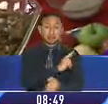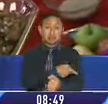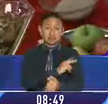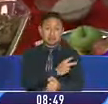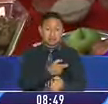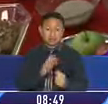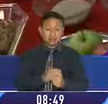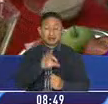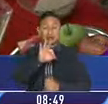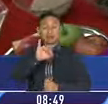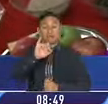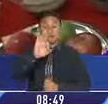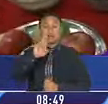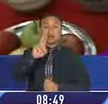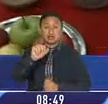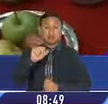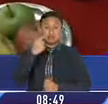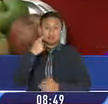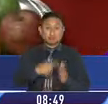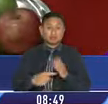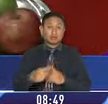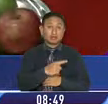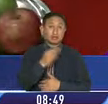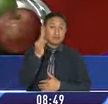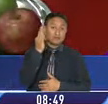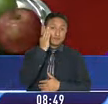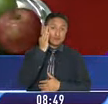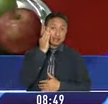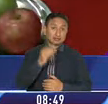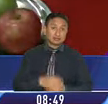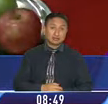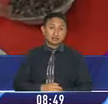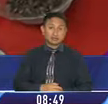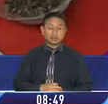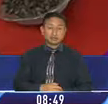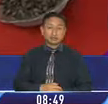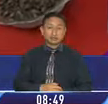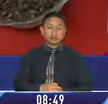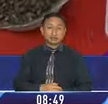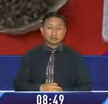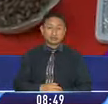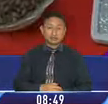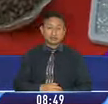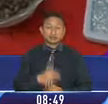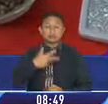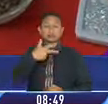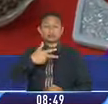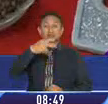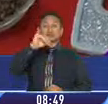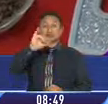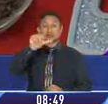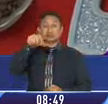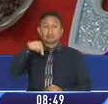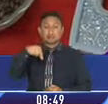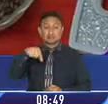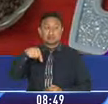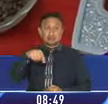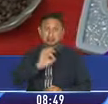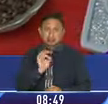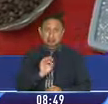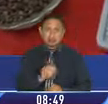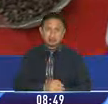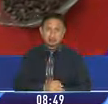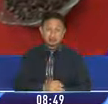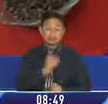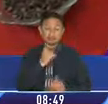minerales y fibra, como lo tenemos en el caso de las frutas. En el caso de semillas como la chía, que generalmente a veces no lo utilizamos. Esto es un